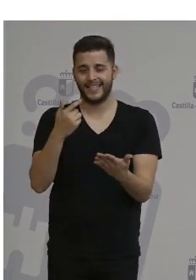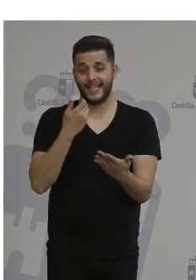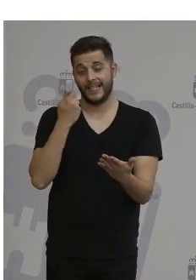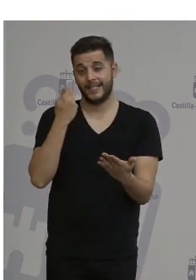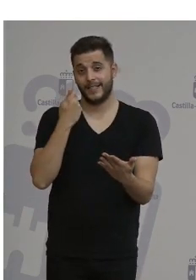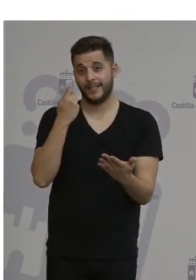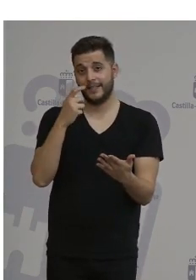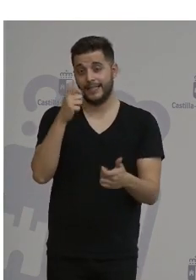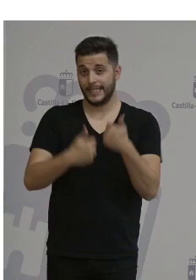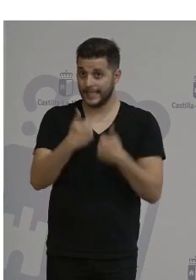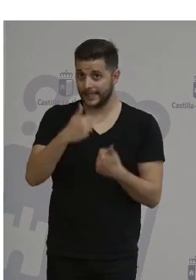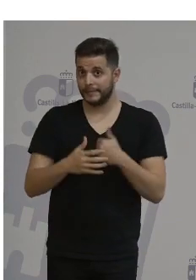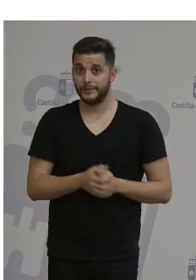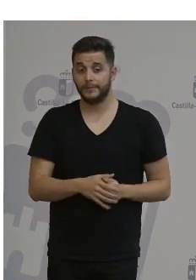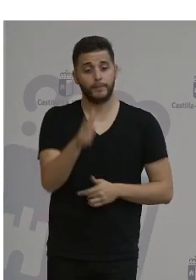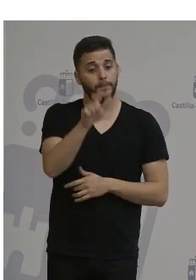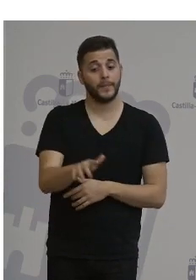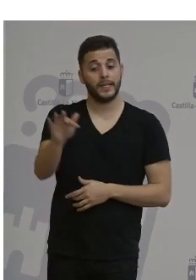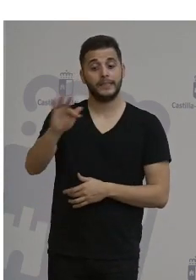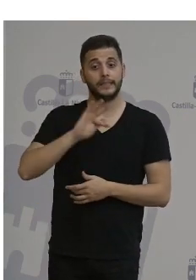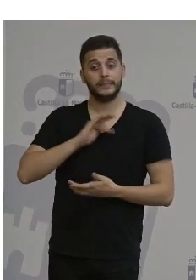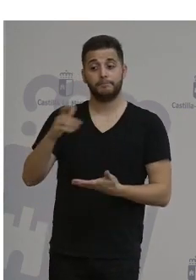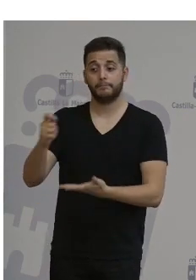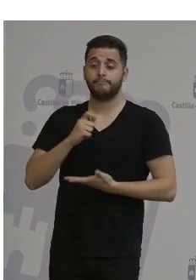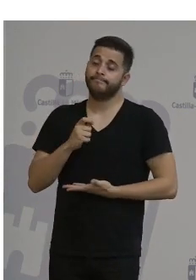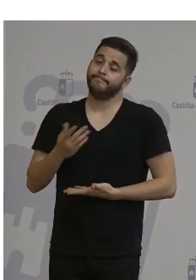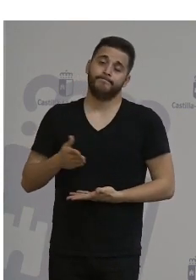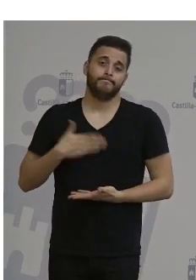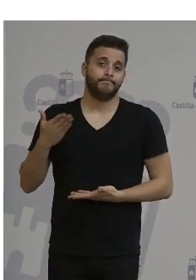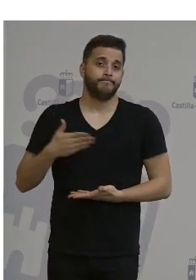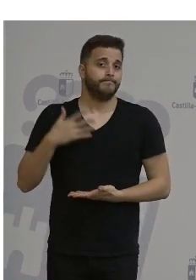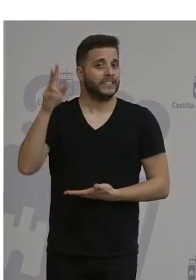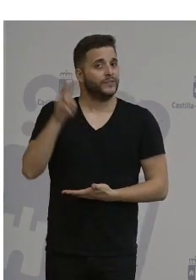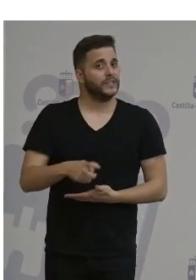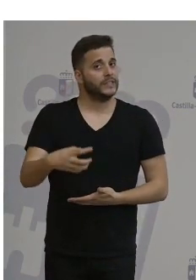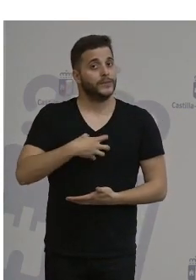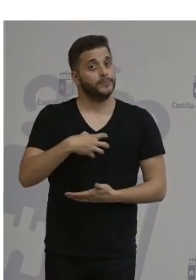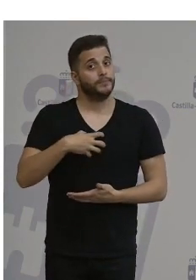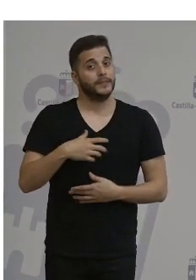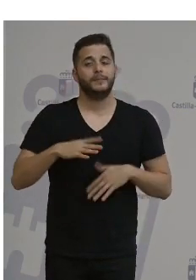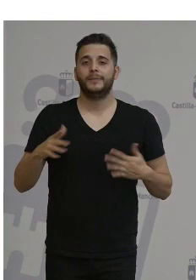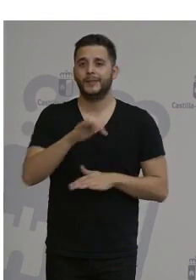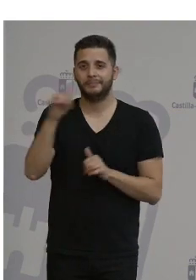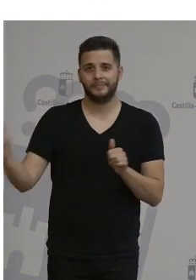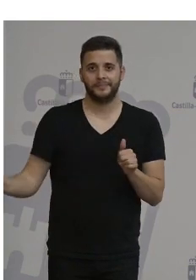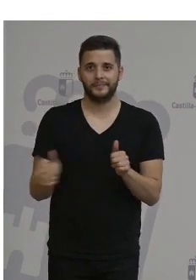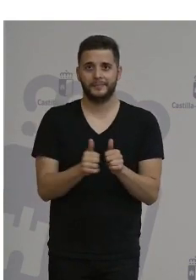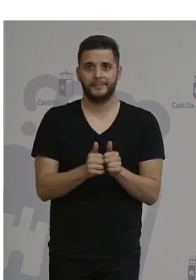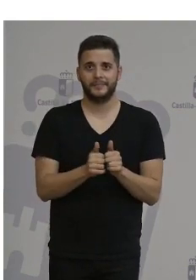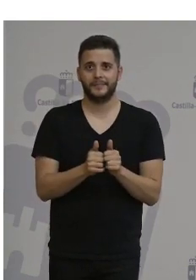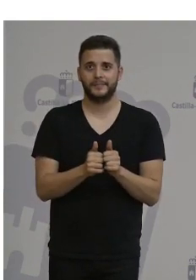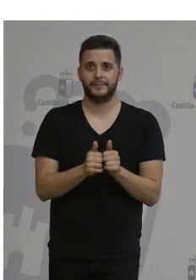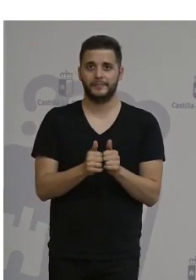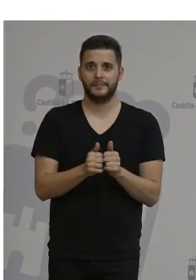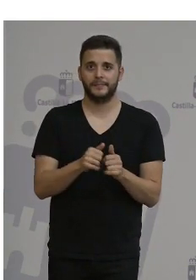La persona que iba a recoger el premio lamentablemente no ha podido estar con nosotros, pero nos acompañan y recogen el